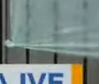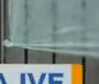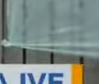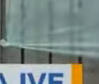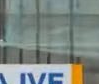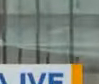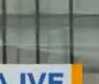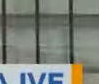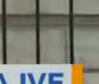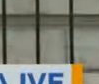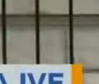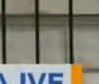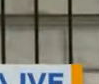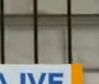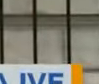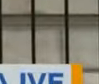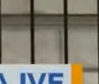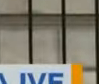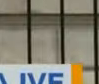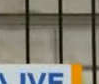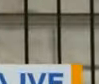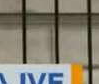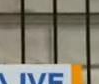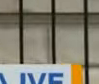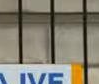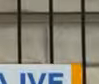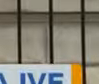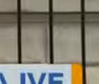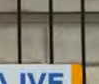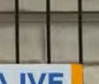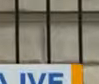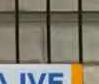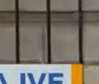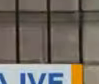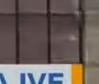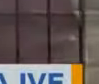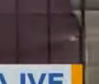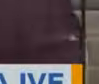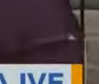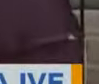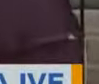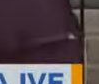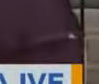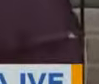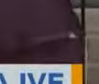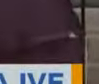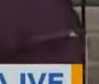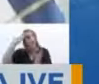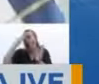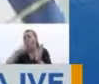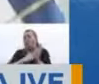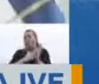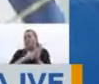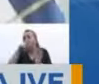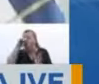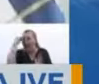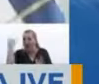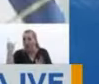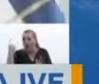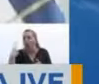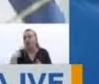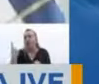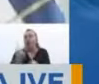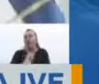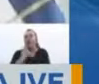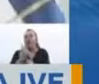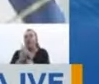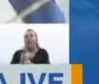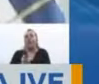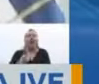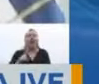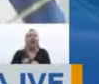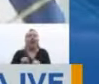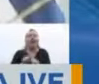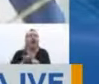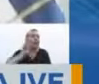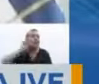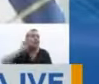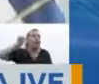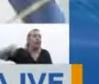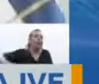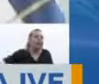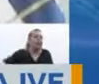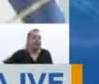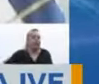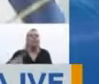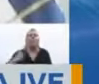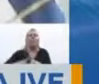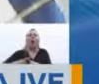para que el tratamiento se dé o no en la Cámara de Diputados y en el Senado. No puedo darle la espalda con